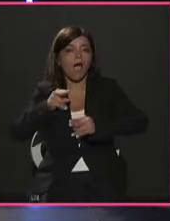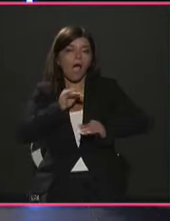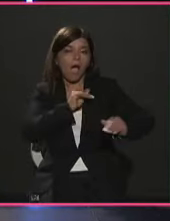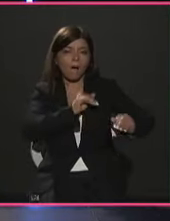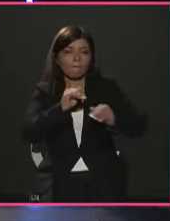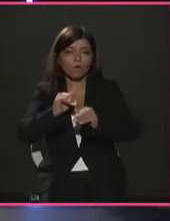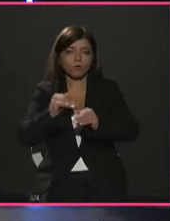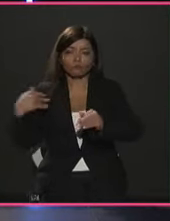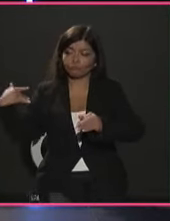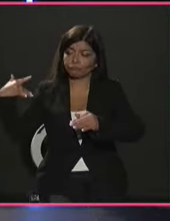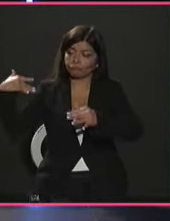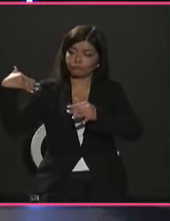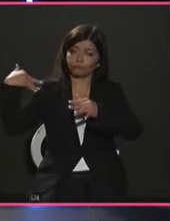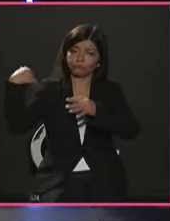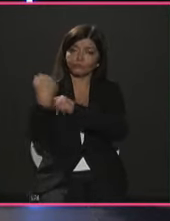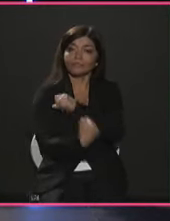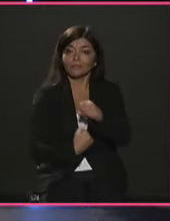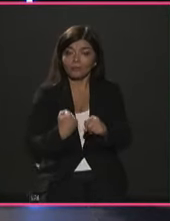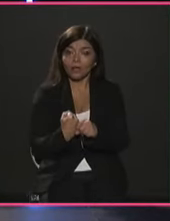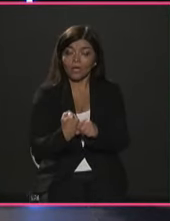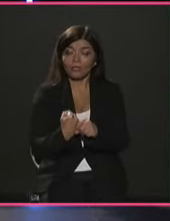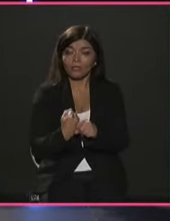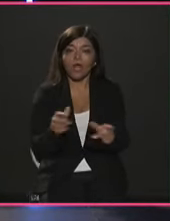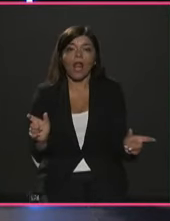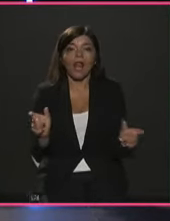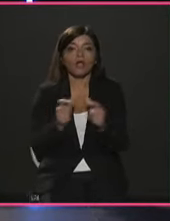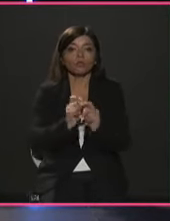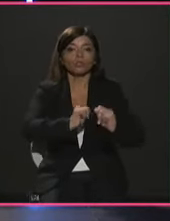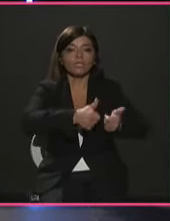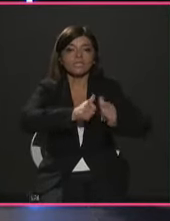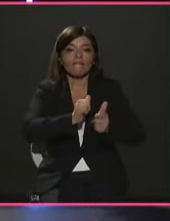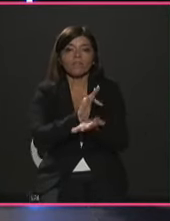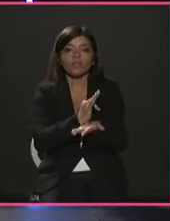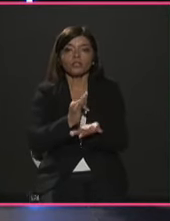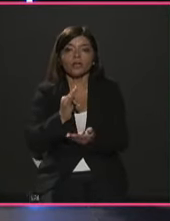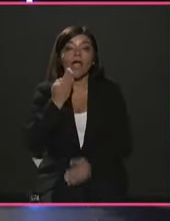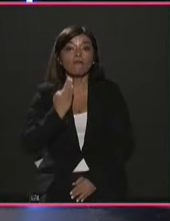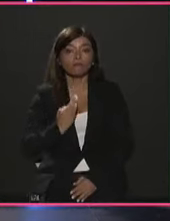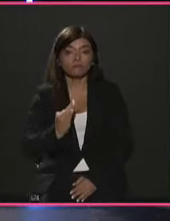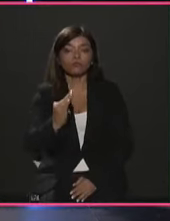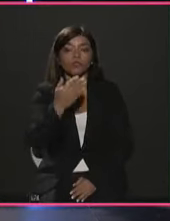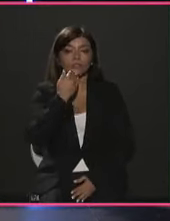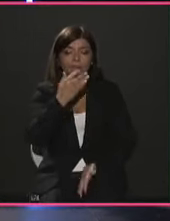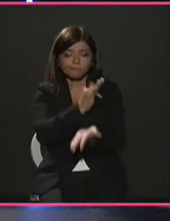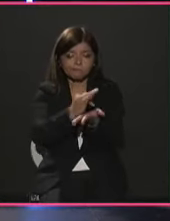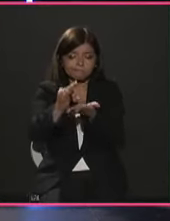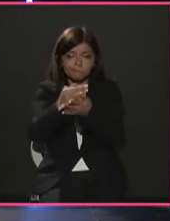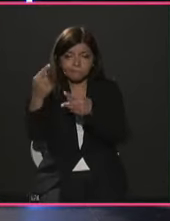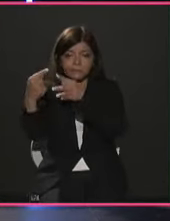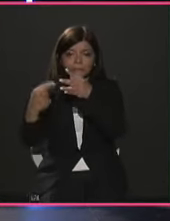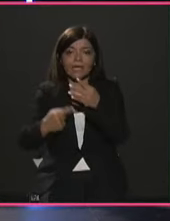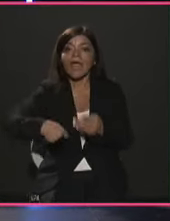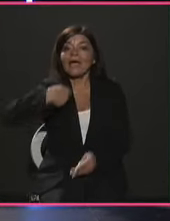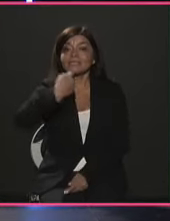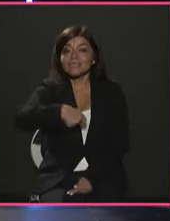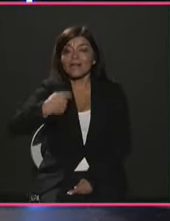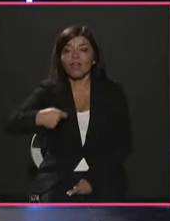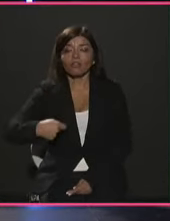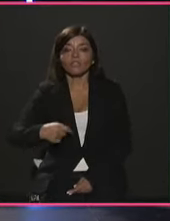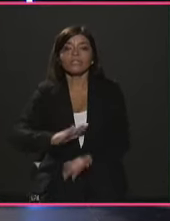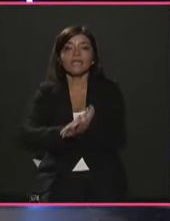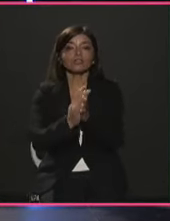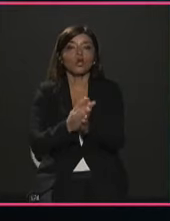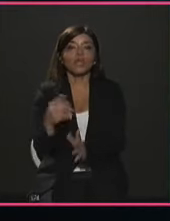apoyo durante todos estos años a la comisión desafíos del futuro en donde participan diferentes senadores y senadoras y a todas las